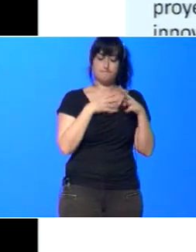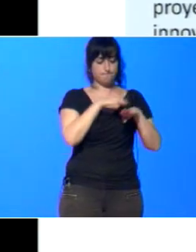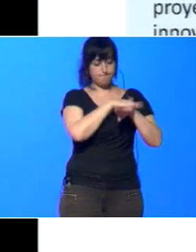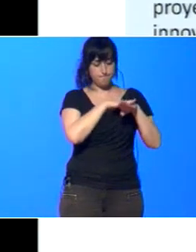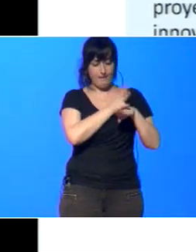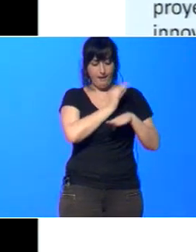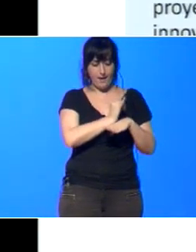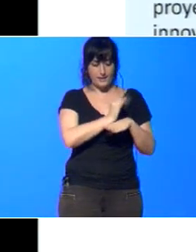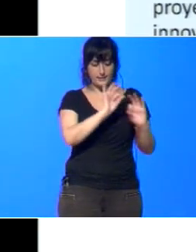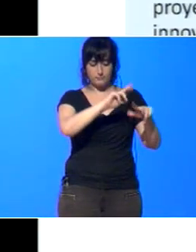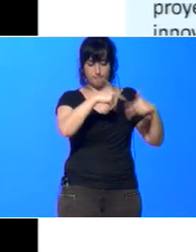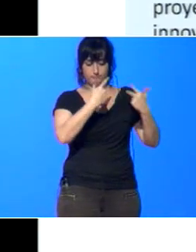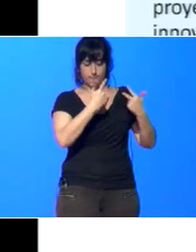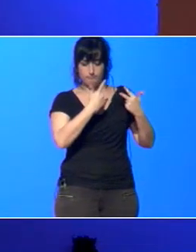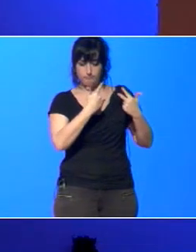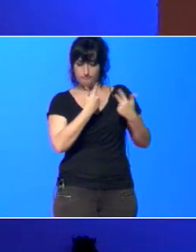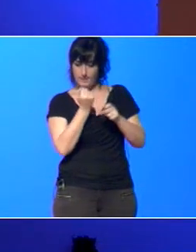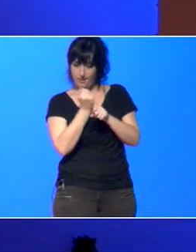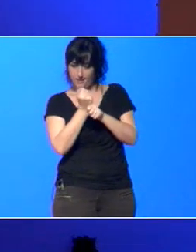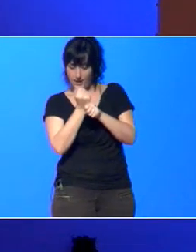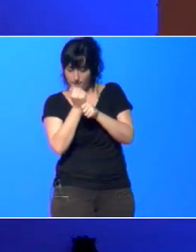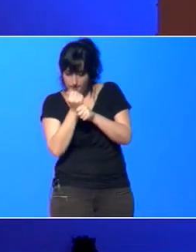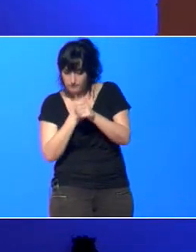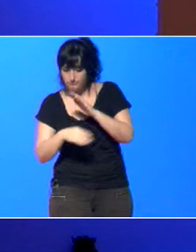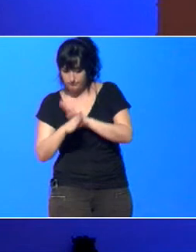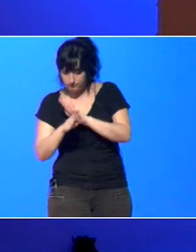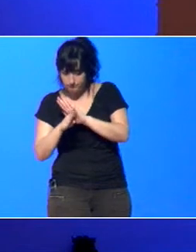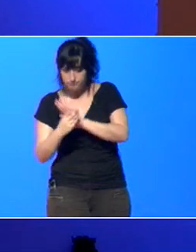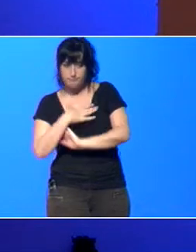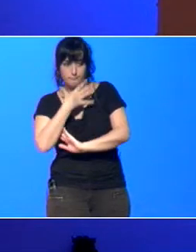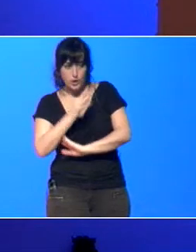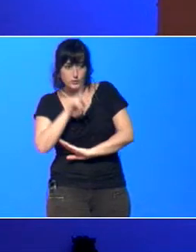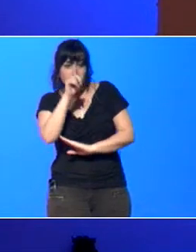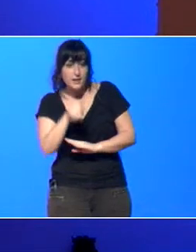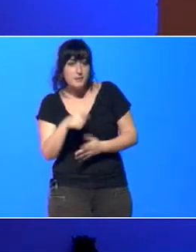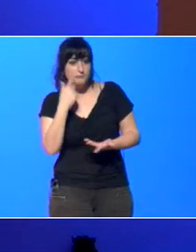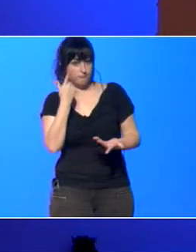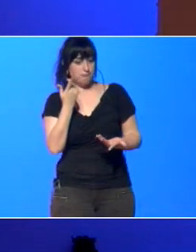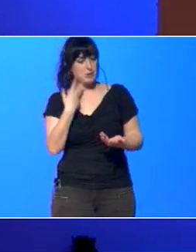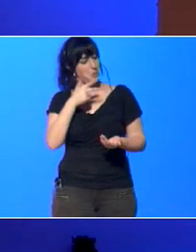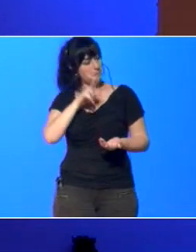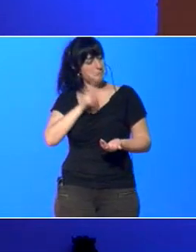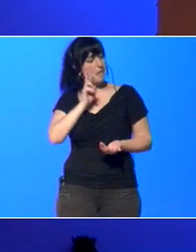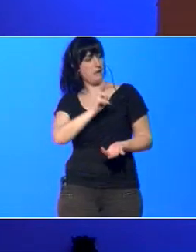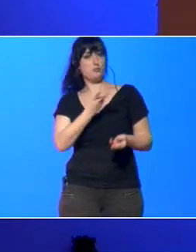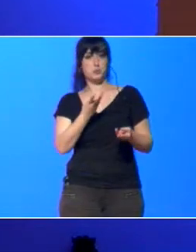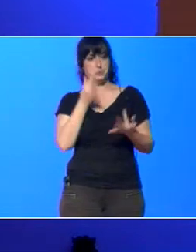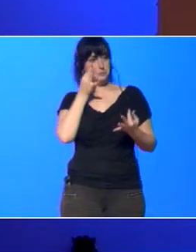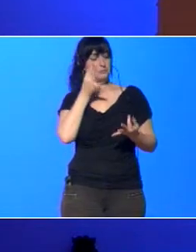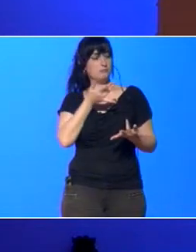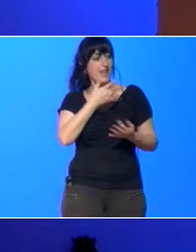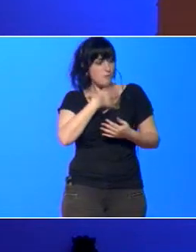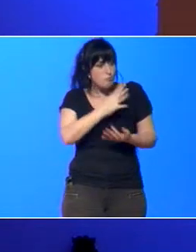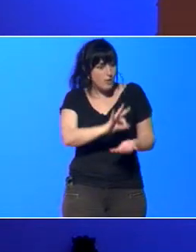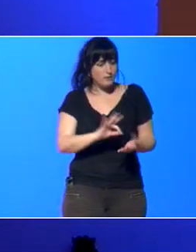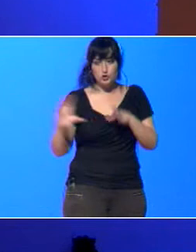manera, poder seguir trabajando y poder reconocer que esto es posible, que lo podemos conseguir entre todos, ¿no?